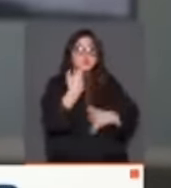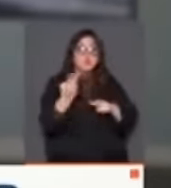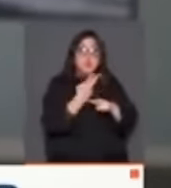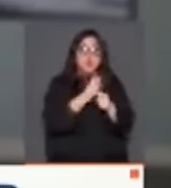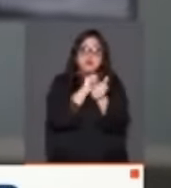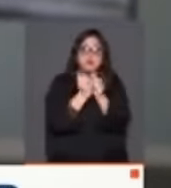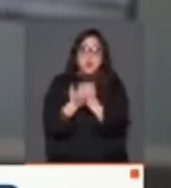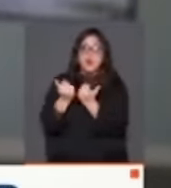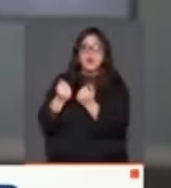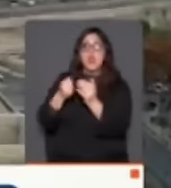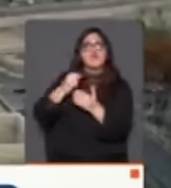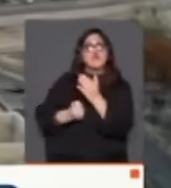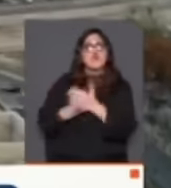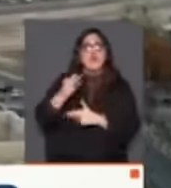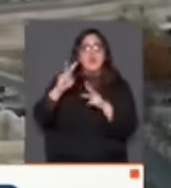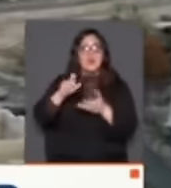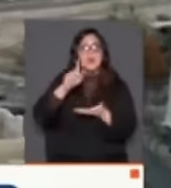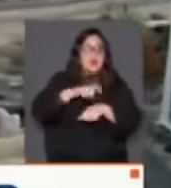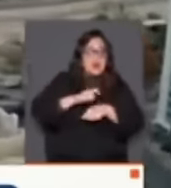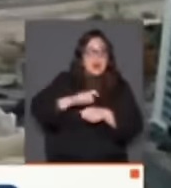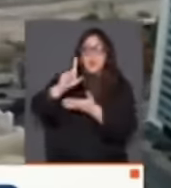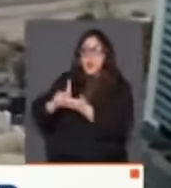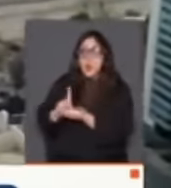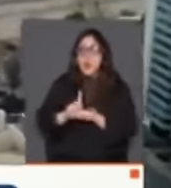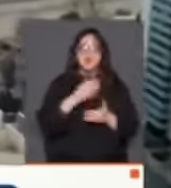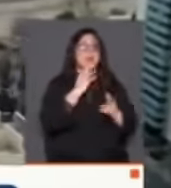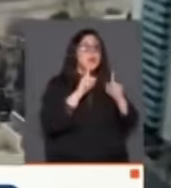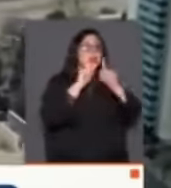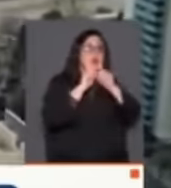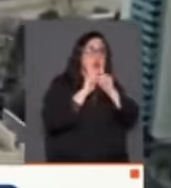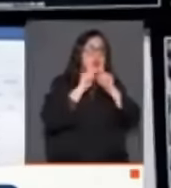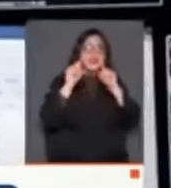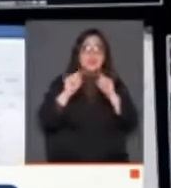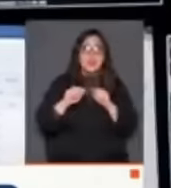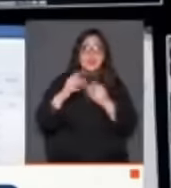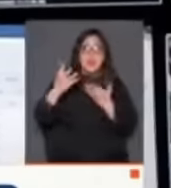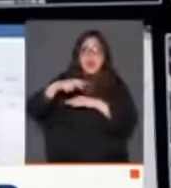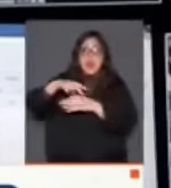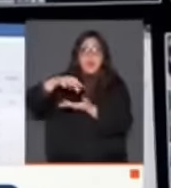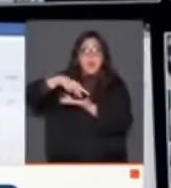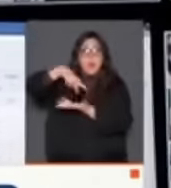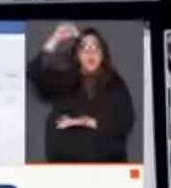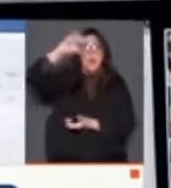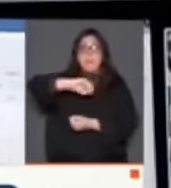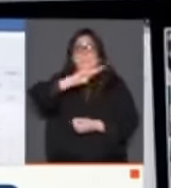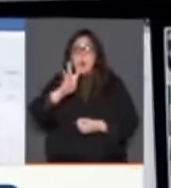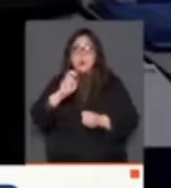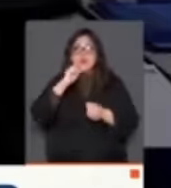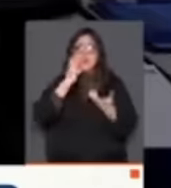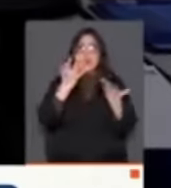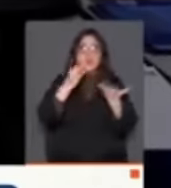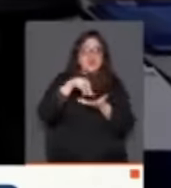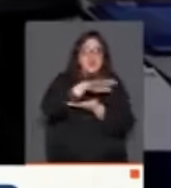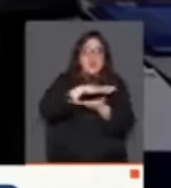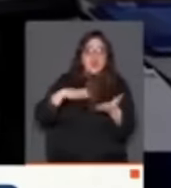en tanto tiempo, espacio. También está el hotel y con la gran torre más el mall forman este complejo. Una mini ciudad que